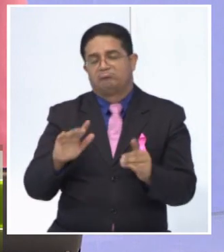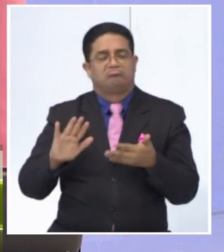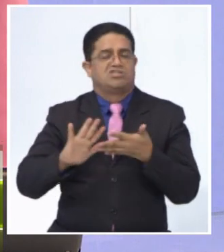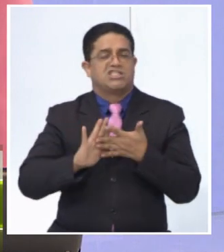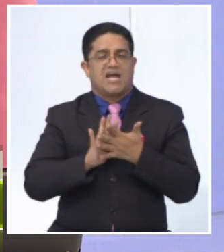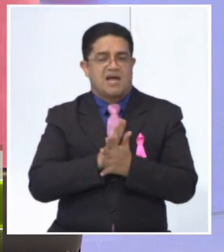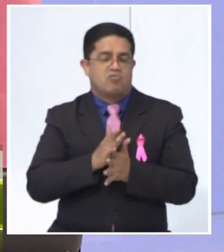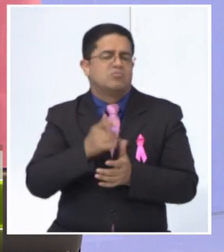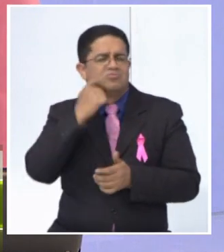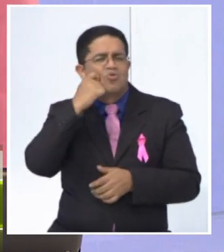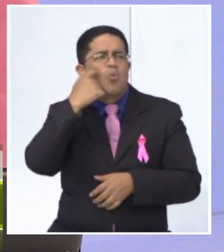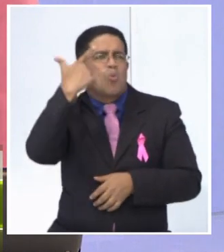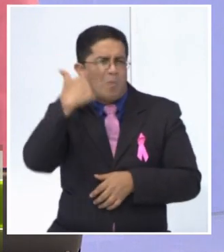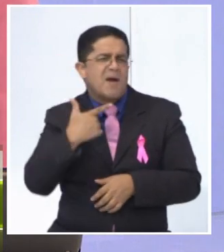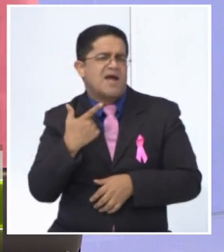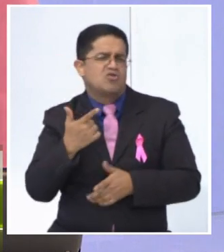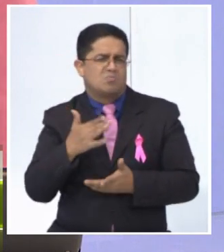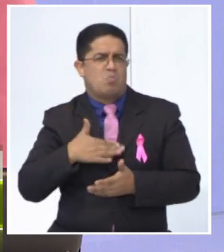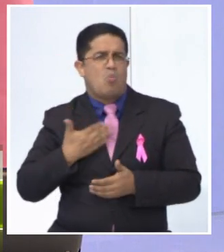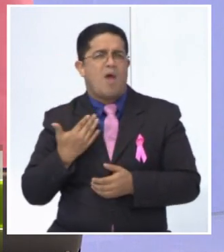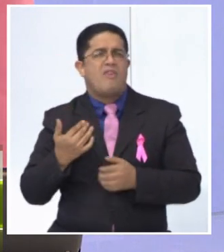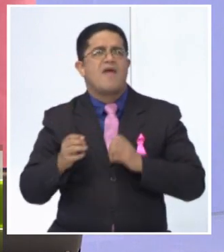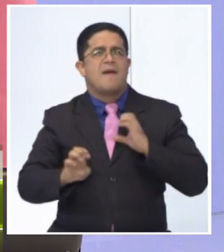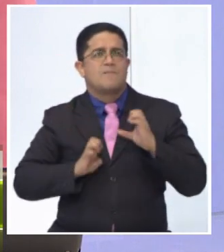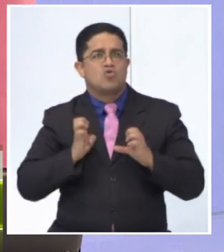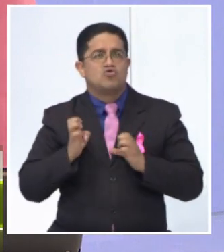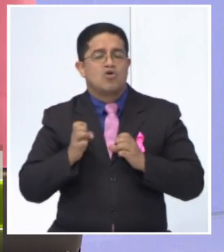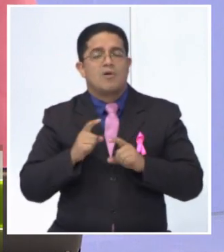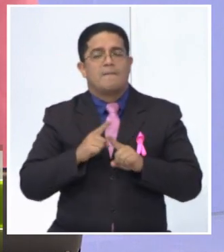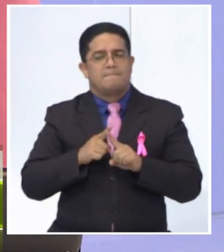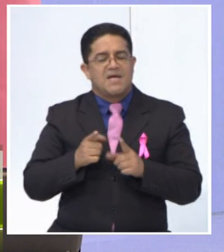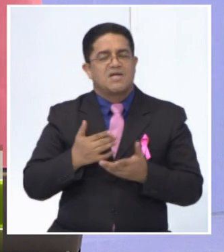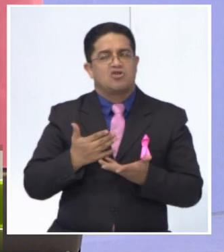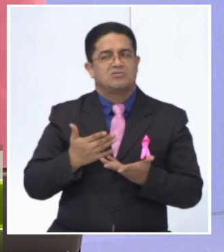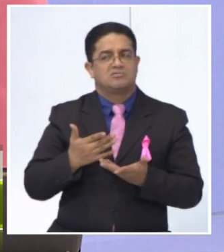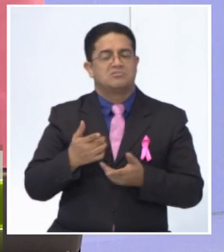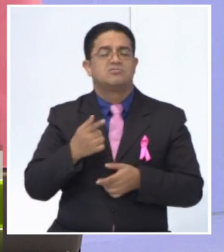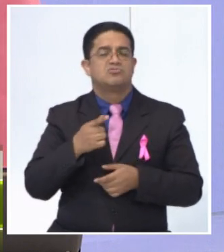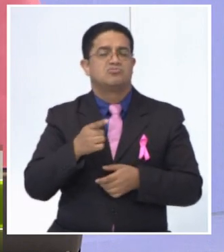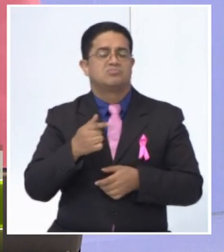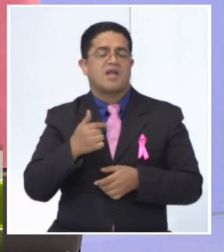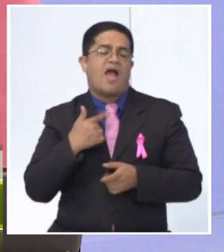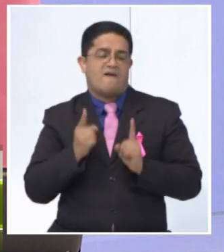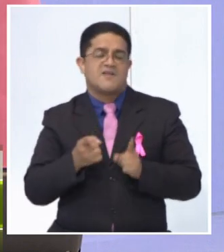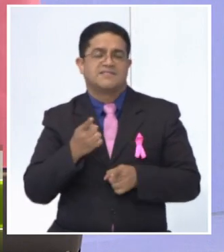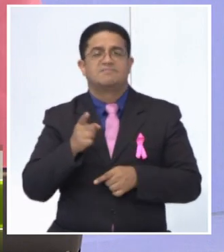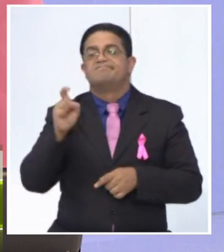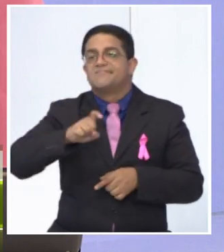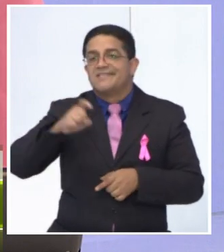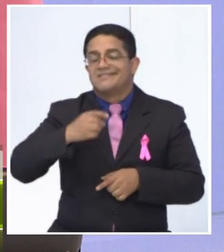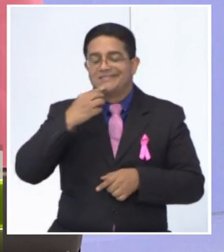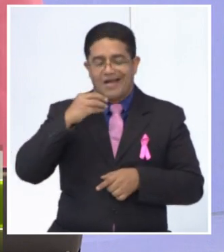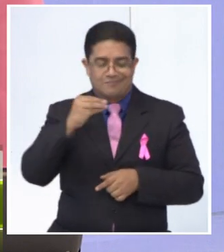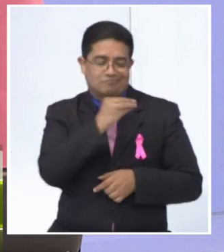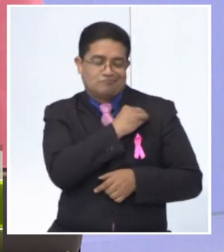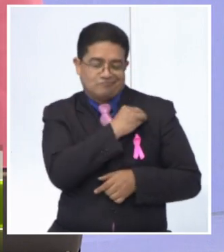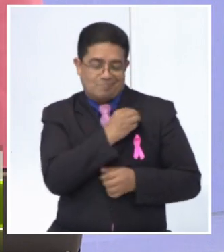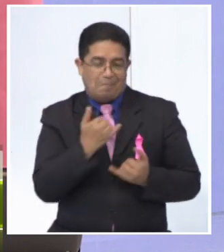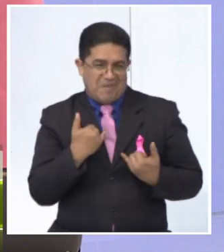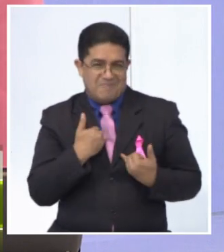somos humanos y vamos a tener emociones, a veces nos decimos a nosotros mismos, quiero estar bien o me quiero sentir bien, pero resulta que también